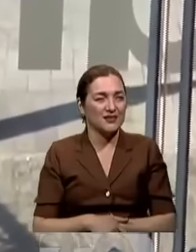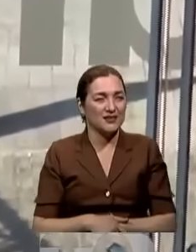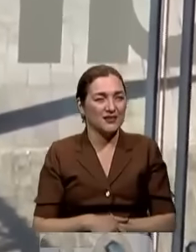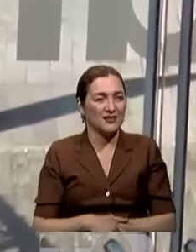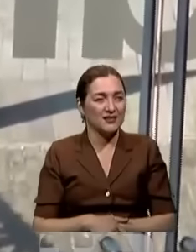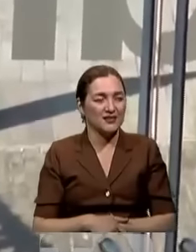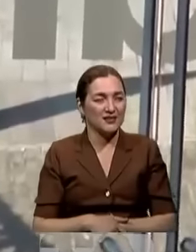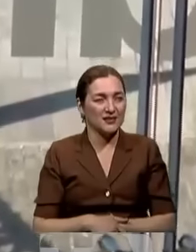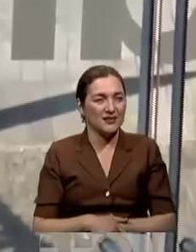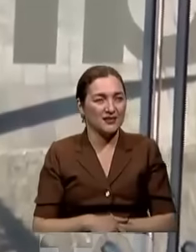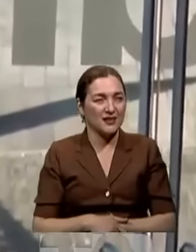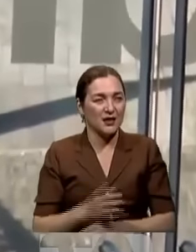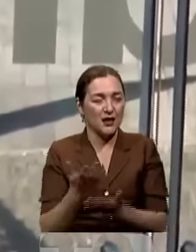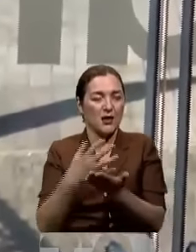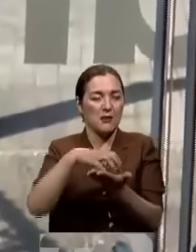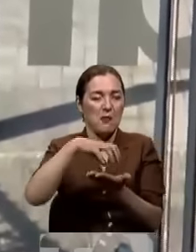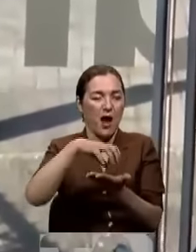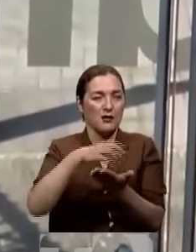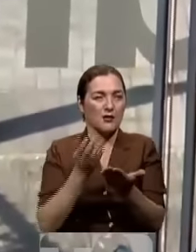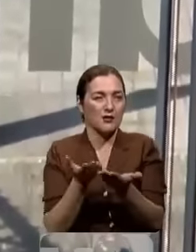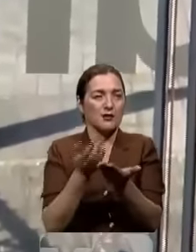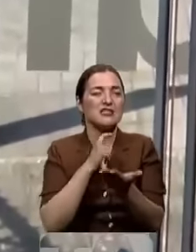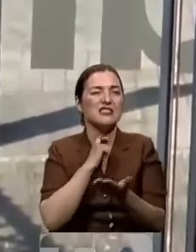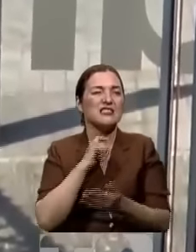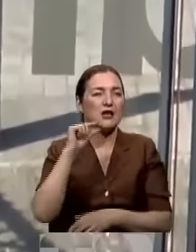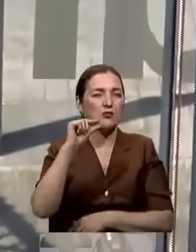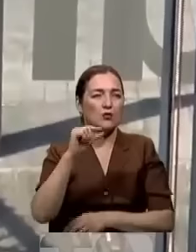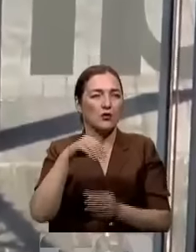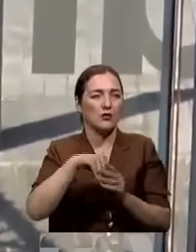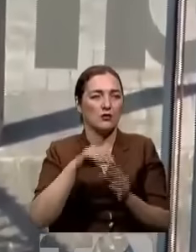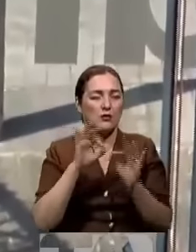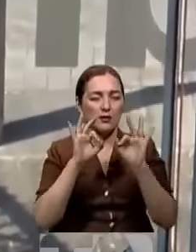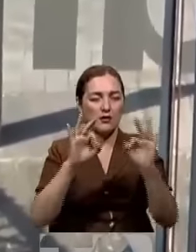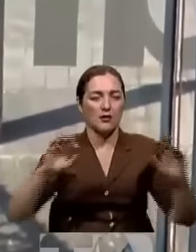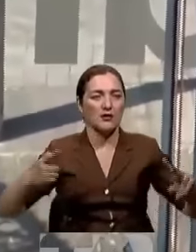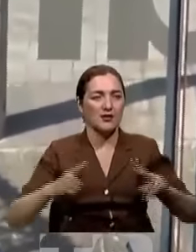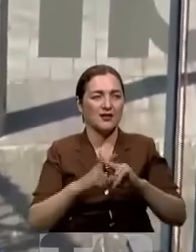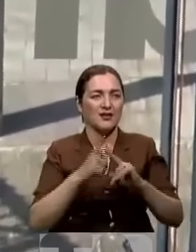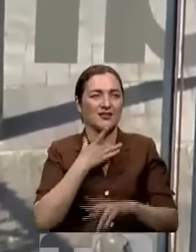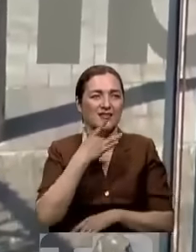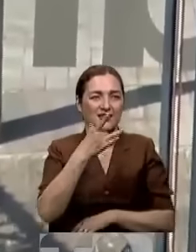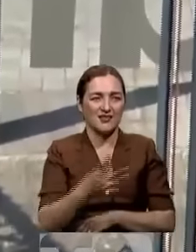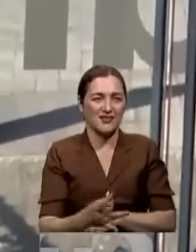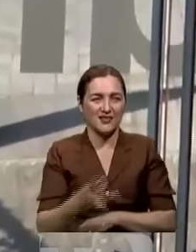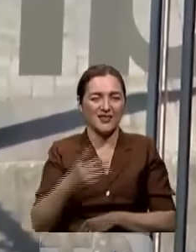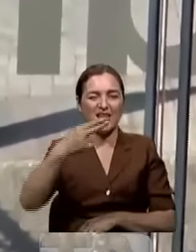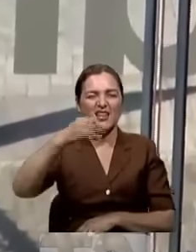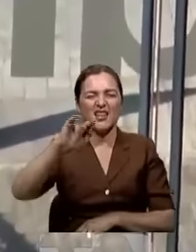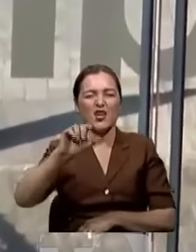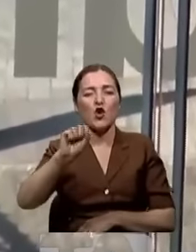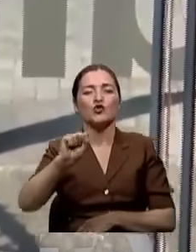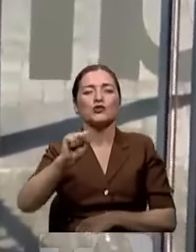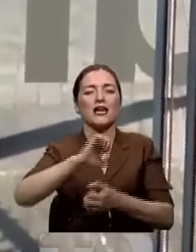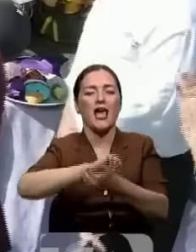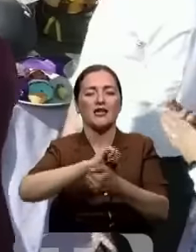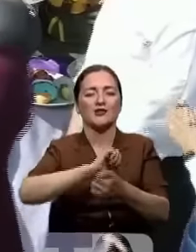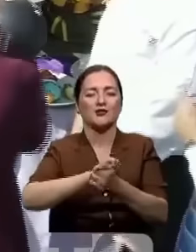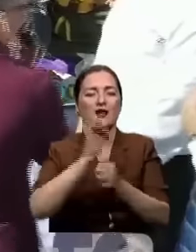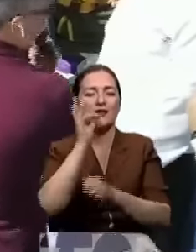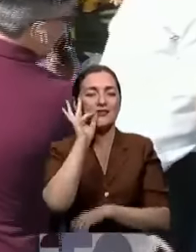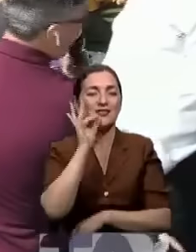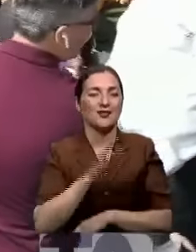tuvimos que hornear hoy día, pero está un poquito seca, pero el relleno está espectacular. Me encantan los higos con queso, súper rico. Muy bien, ahí